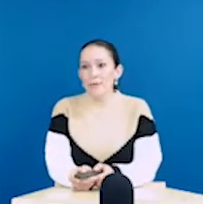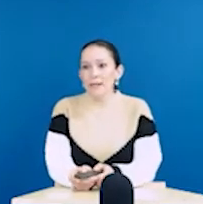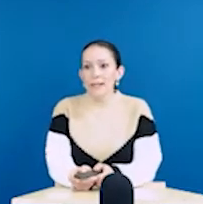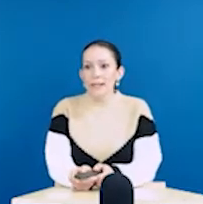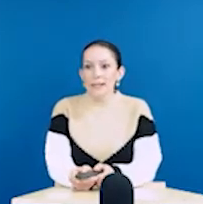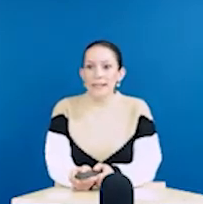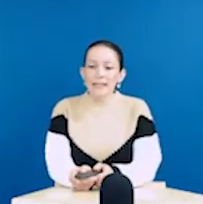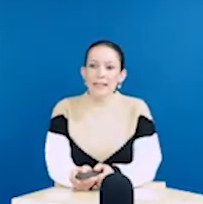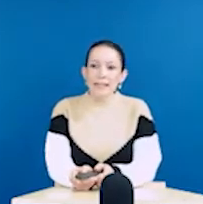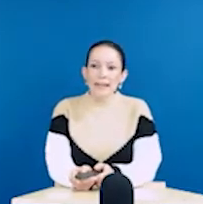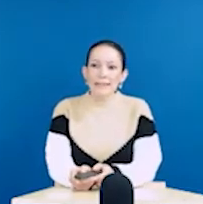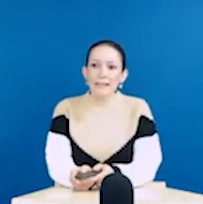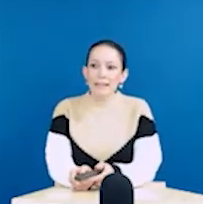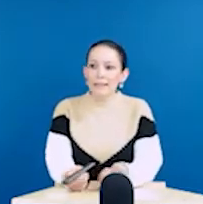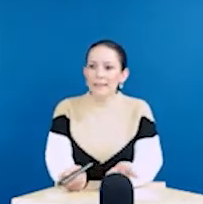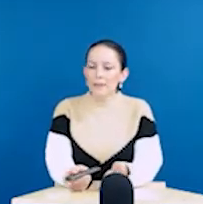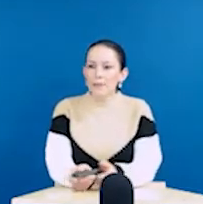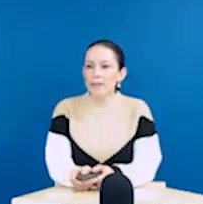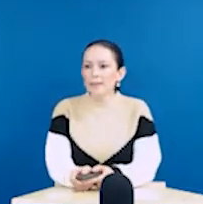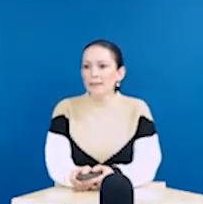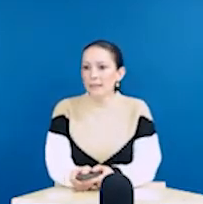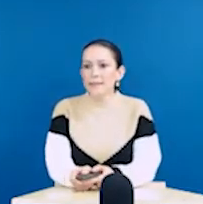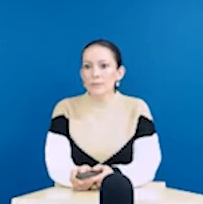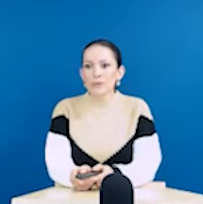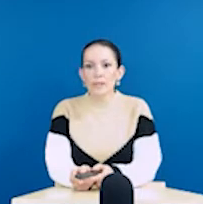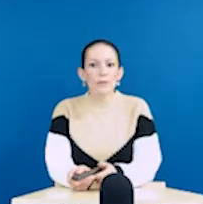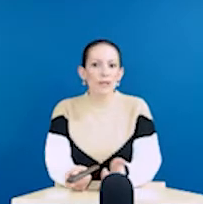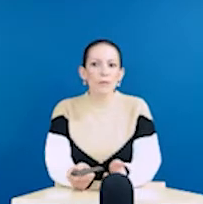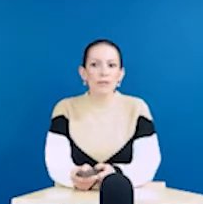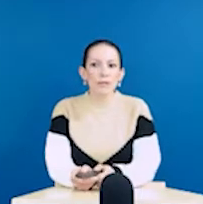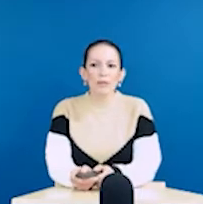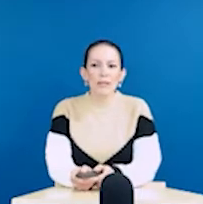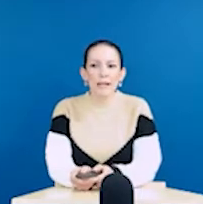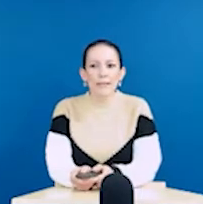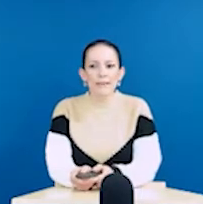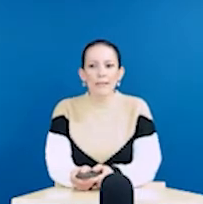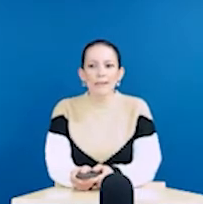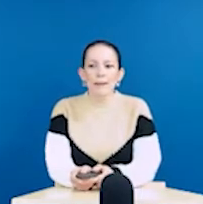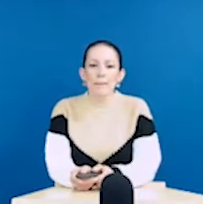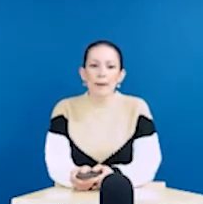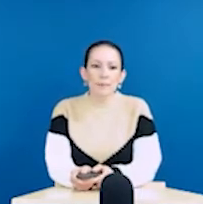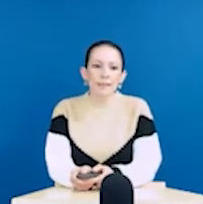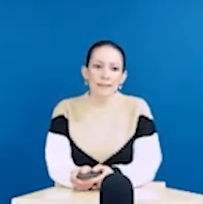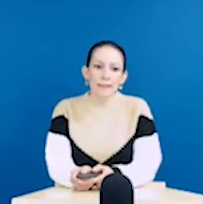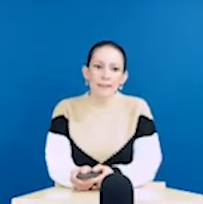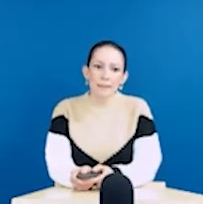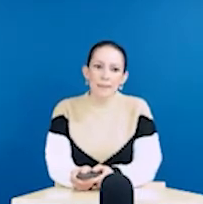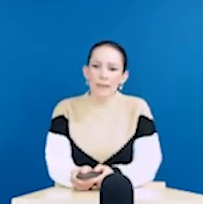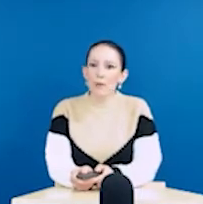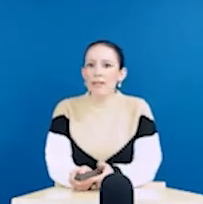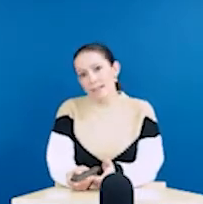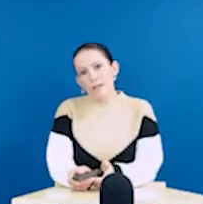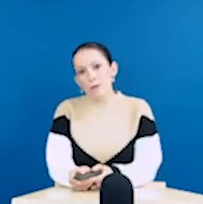generalidades. Las generalidades, ¿qué quiere decir? Una incidencia mundial, o sea, conceptos generales. Vamos a